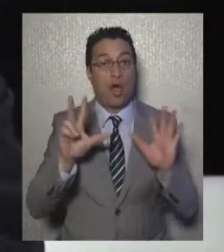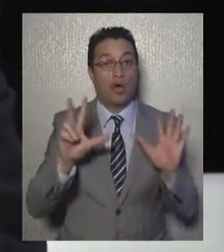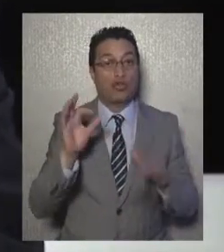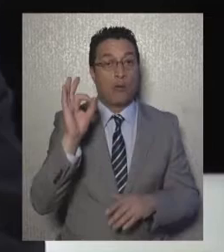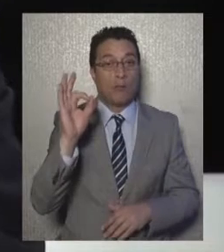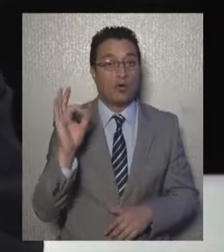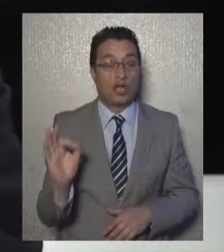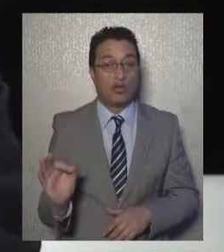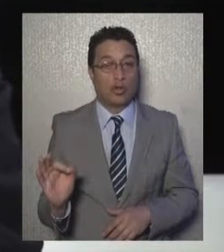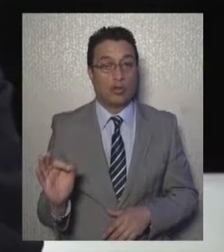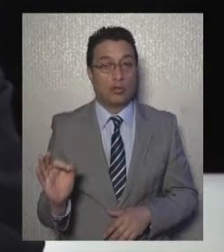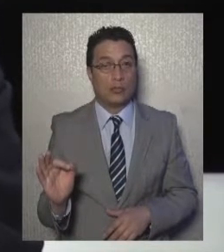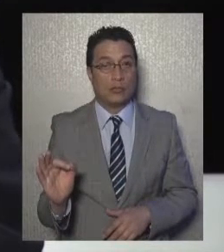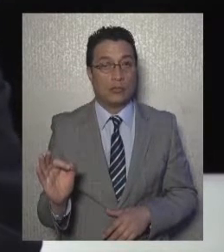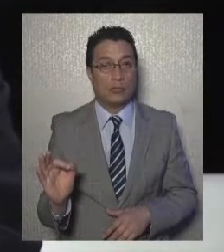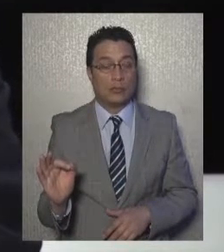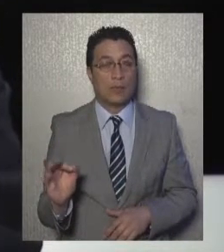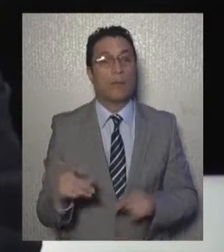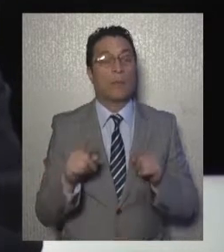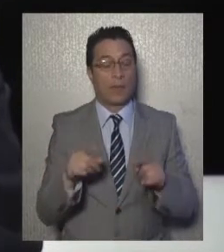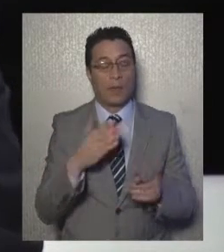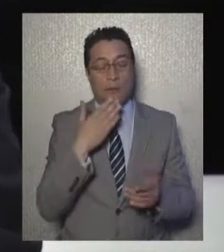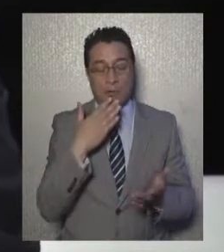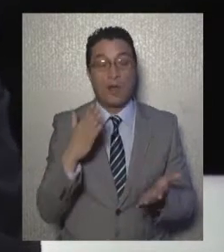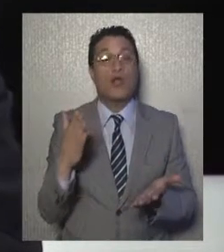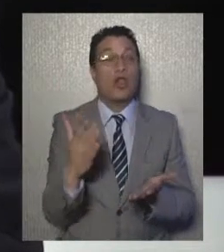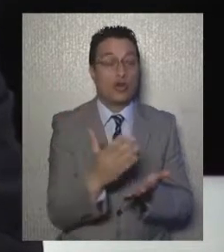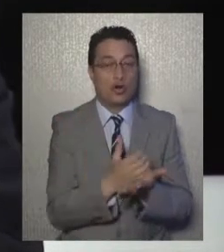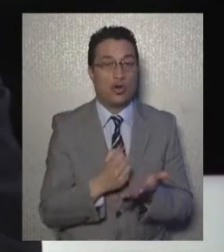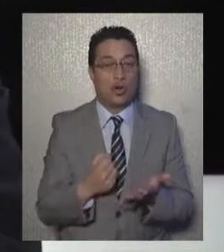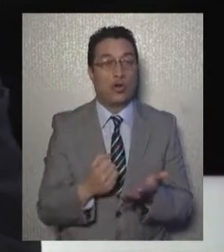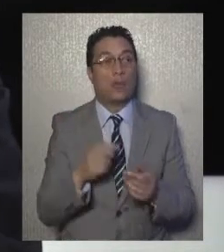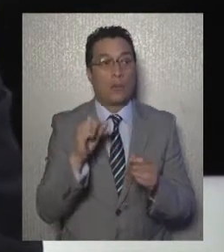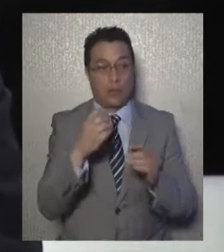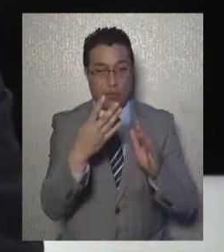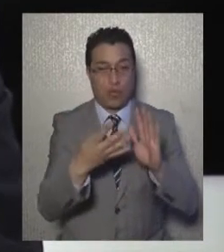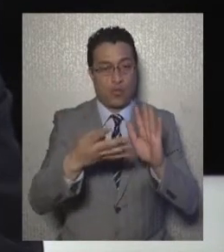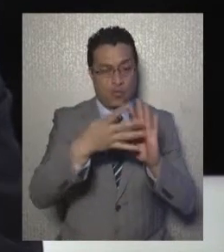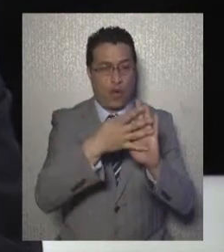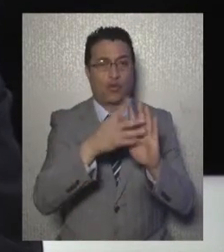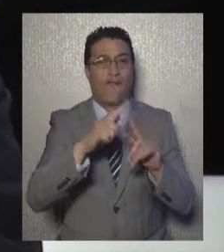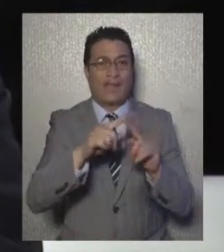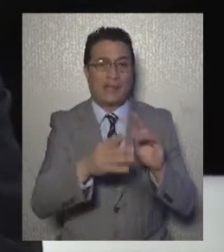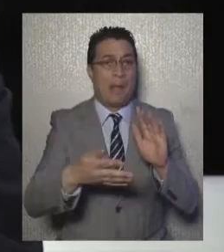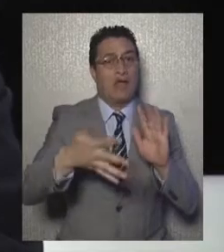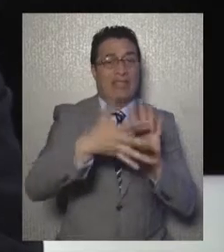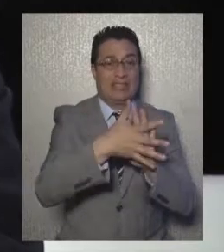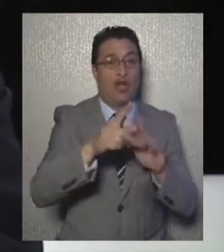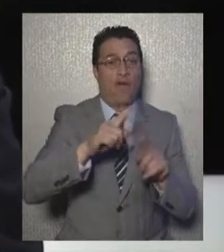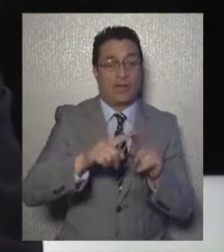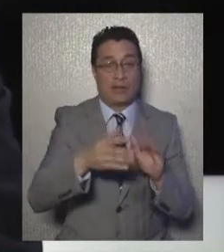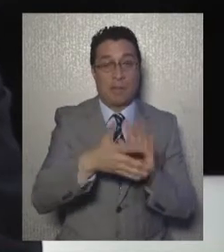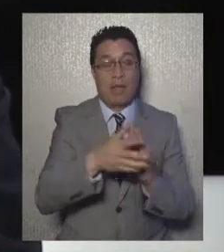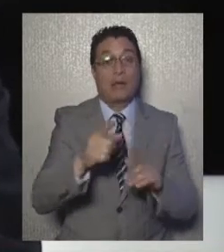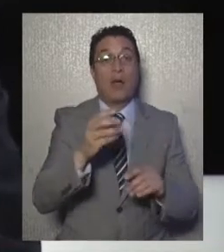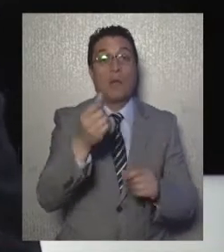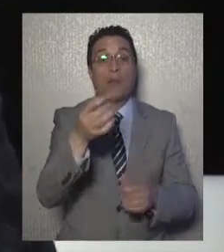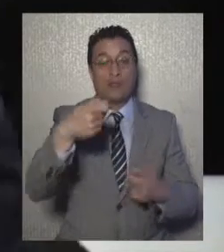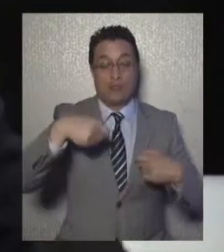8%. Logró cuadruplicar o quintuplicar el ingreso per cápita